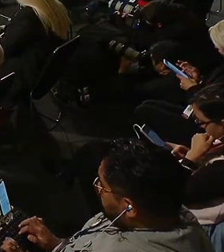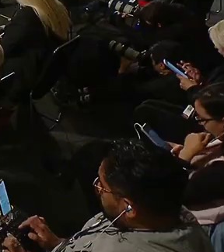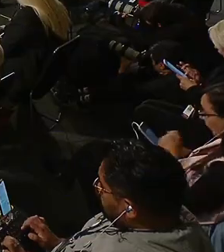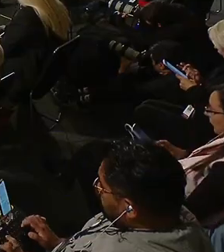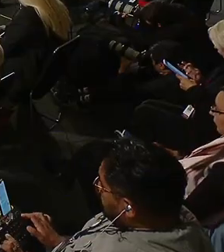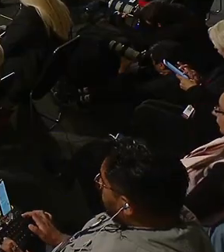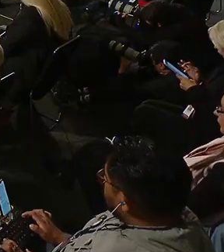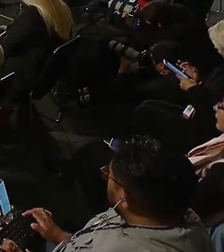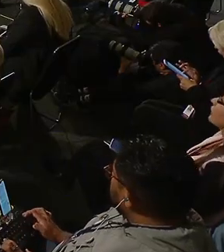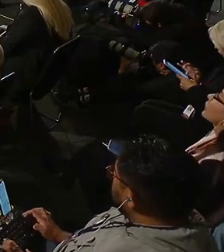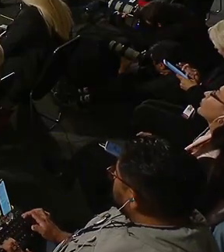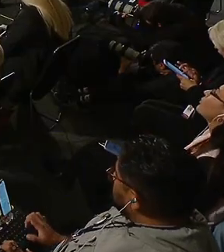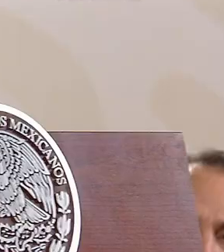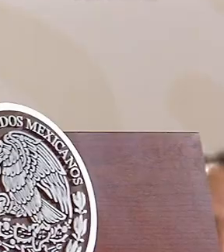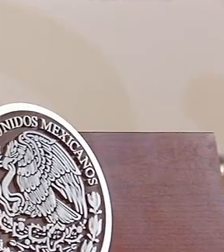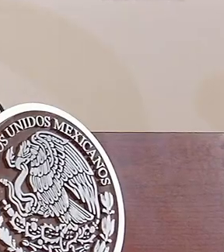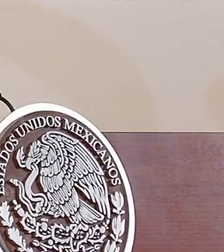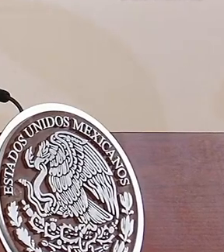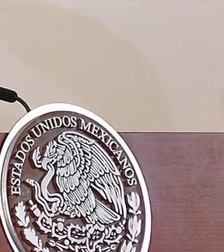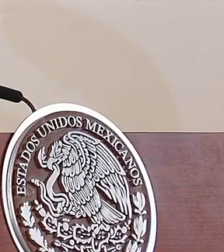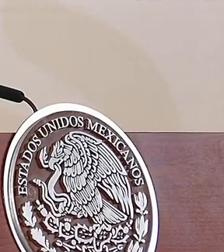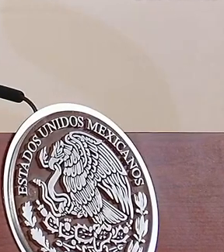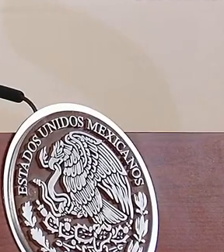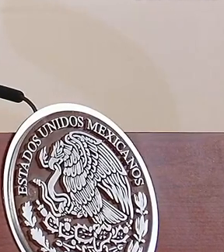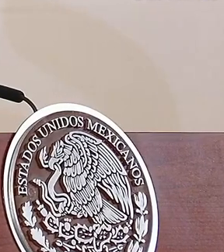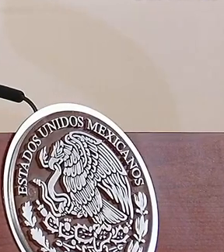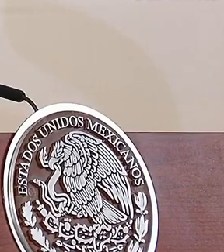no los ciudadanos de Estados Unidos,